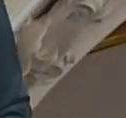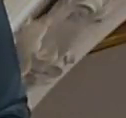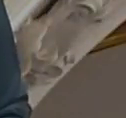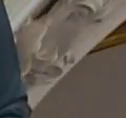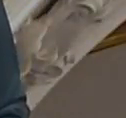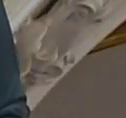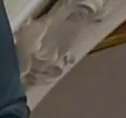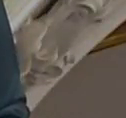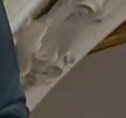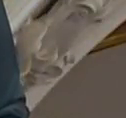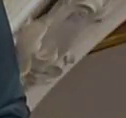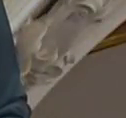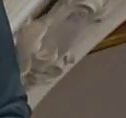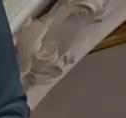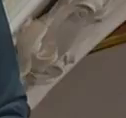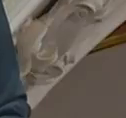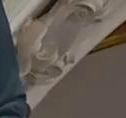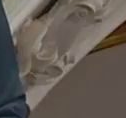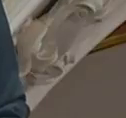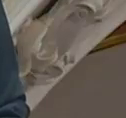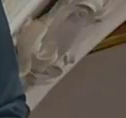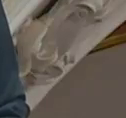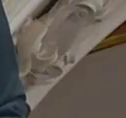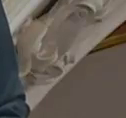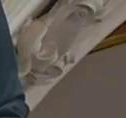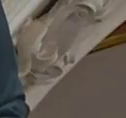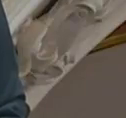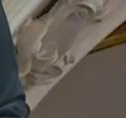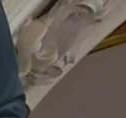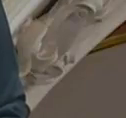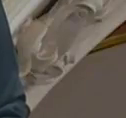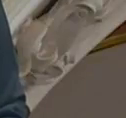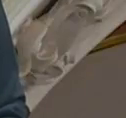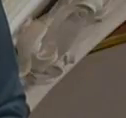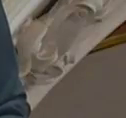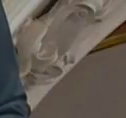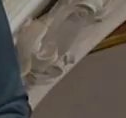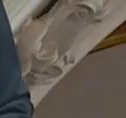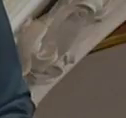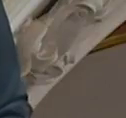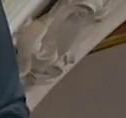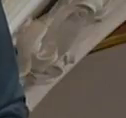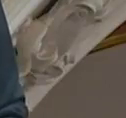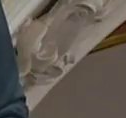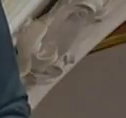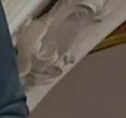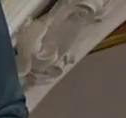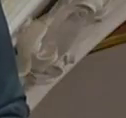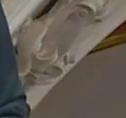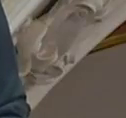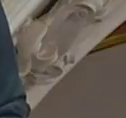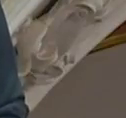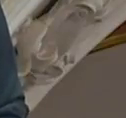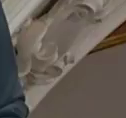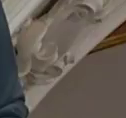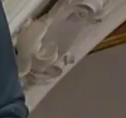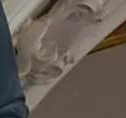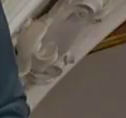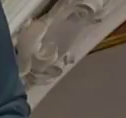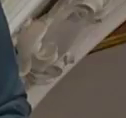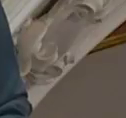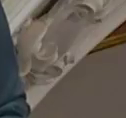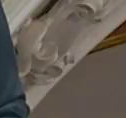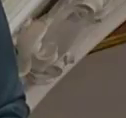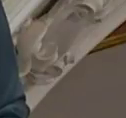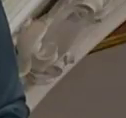Suario, de vuelta con ustedes desde el hemiciclo protocolar del Palacio Federal Legislativo acá en Caracas, donde se tiene previsto en pocos minutos